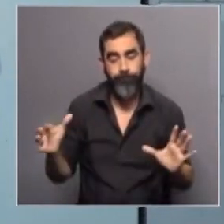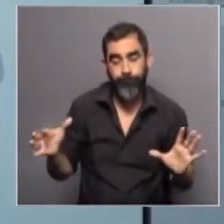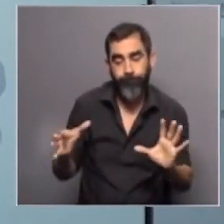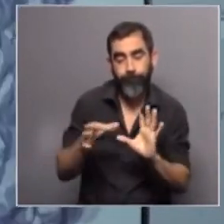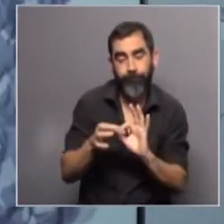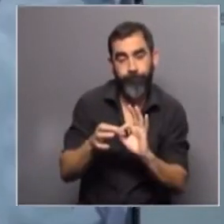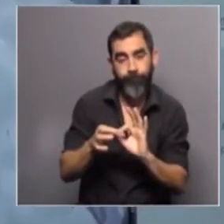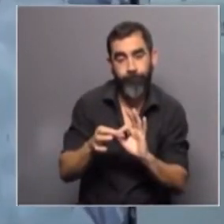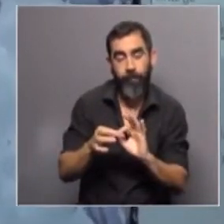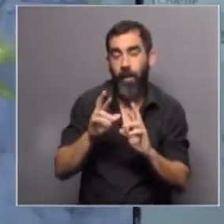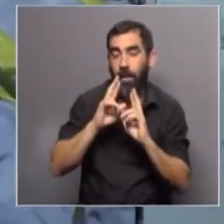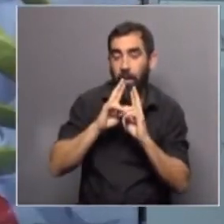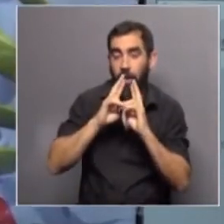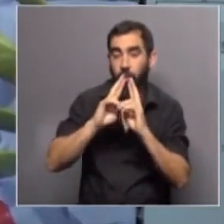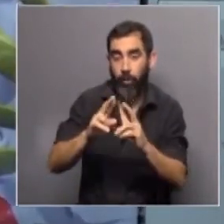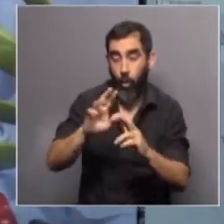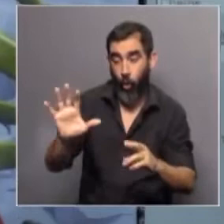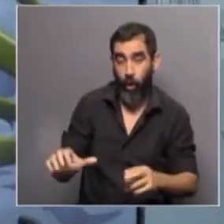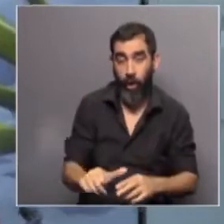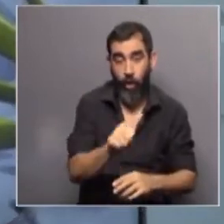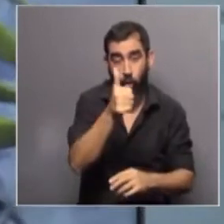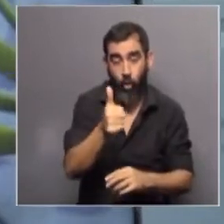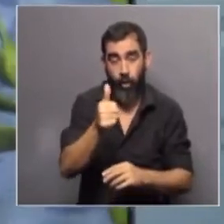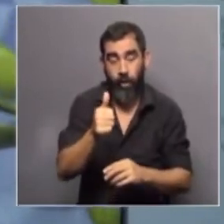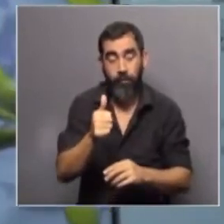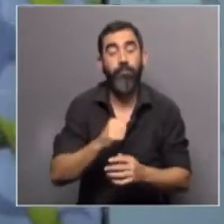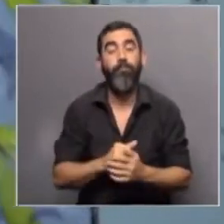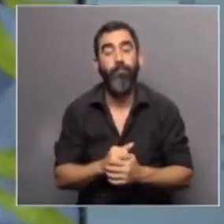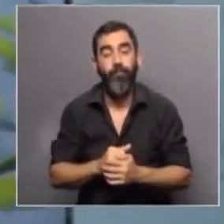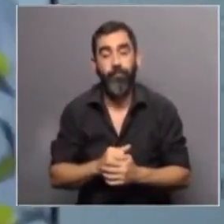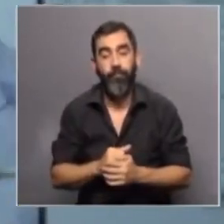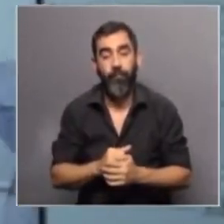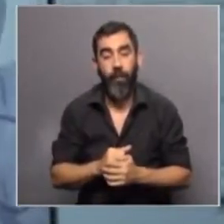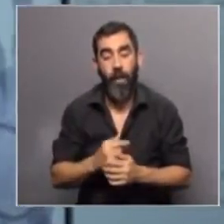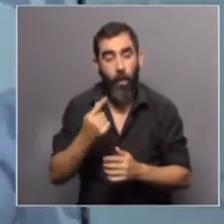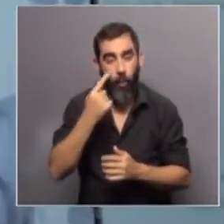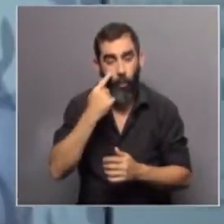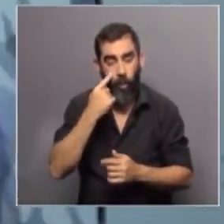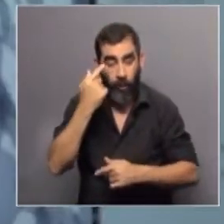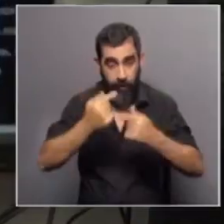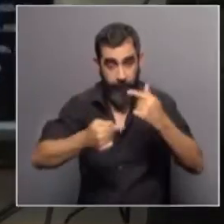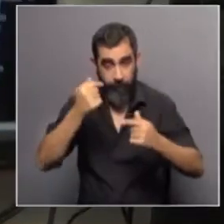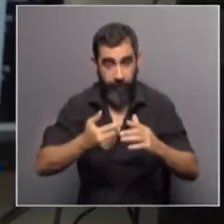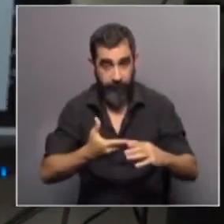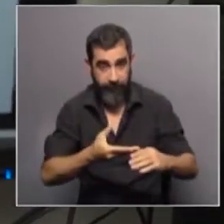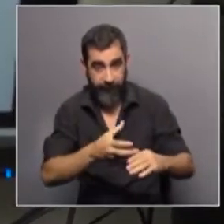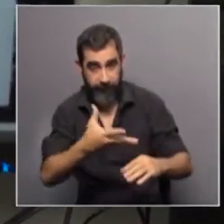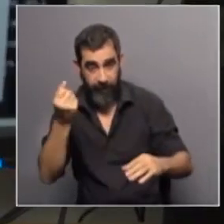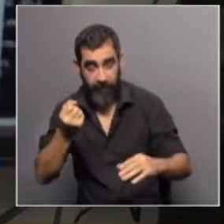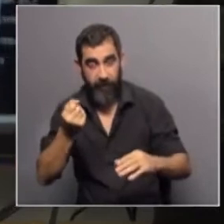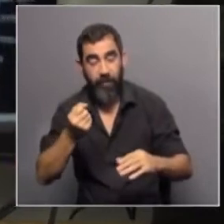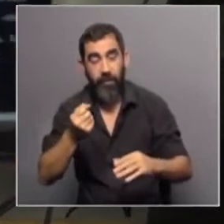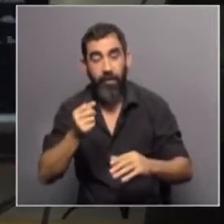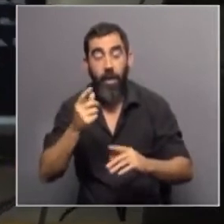asociándonos a los resultados que se obtienen a nivel experimental del ensayo de los extractos en modelos